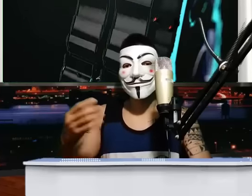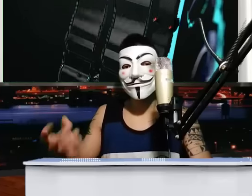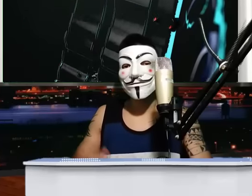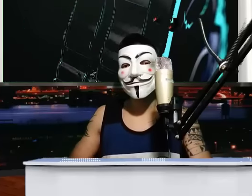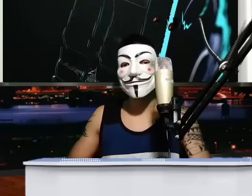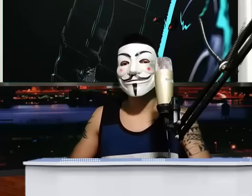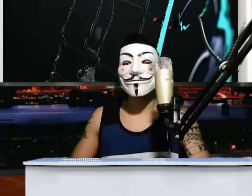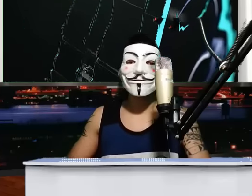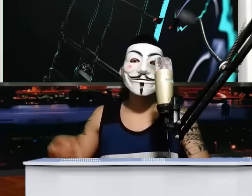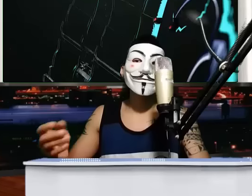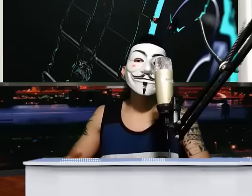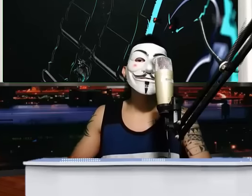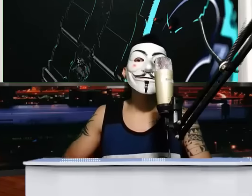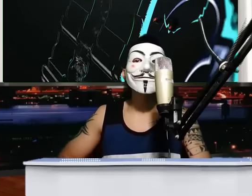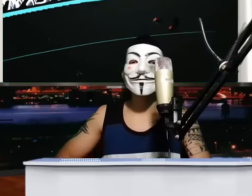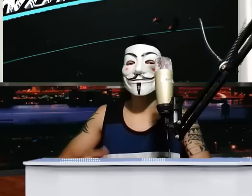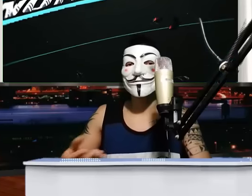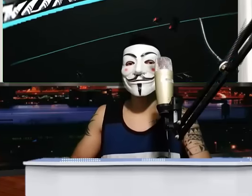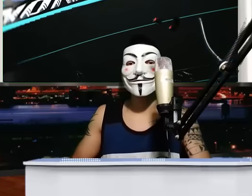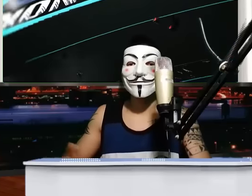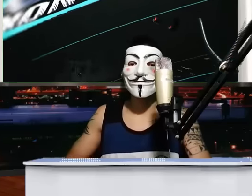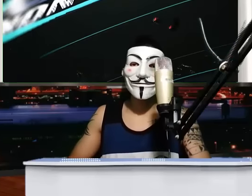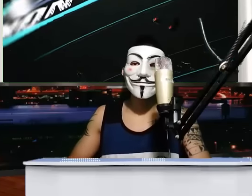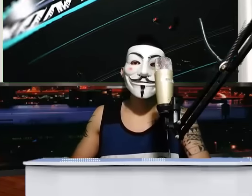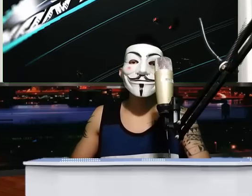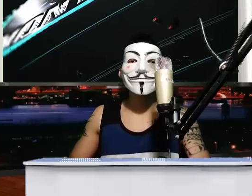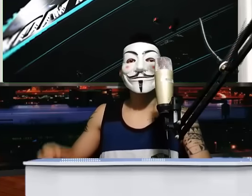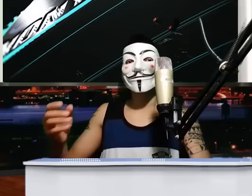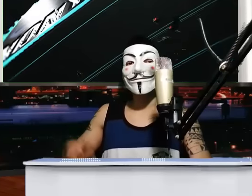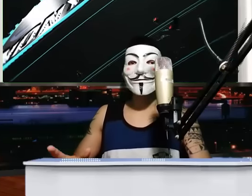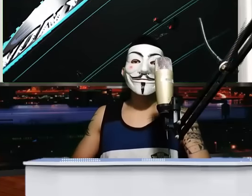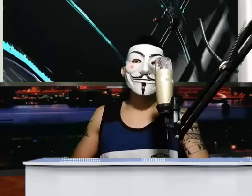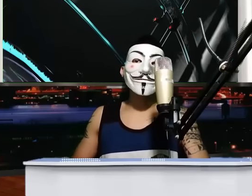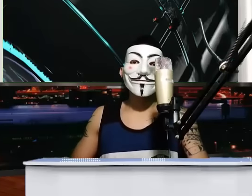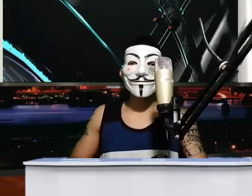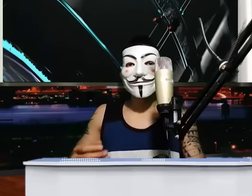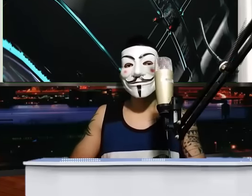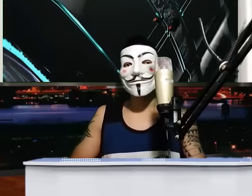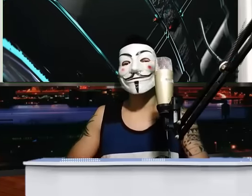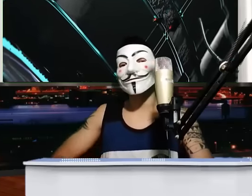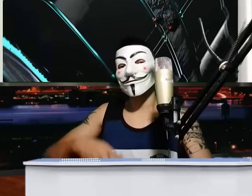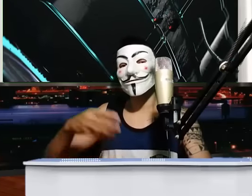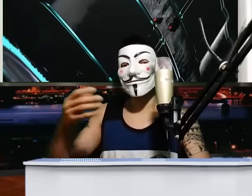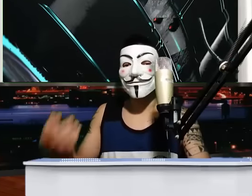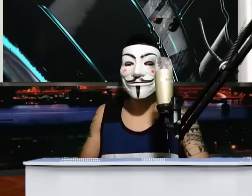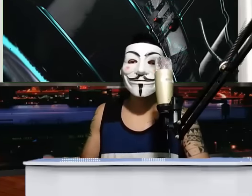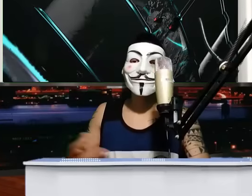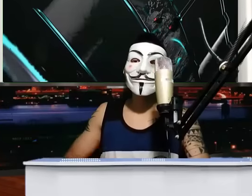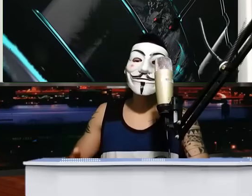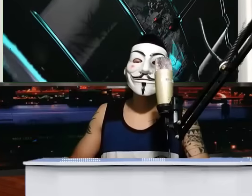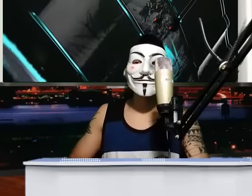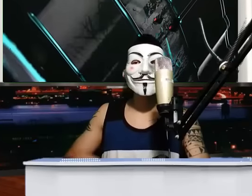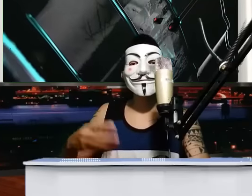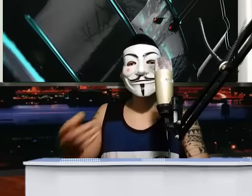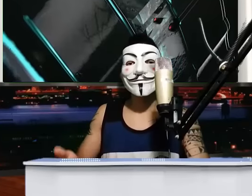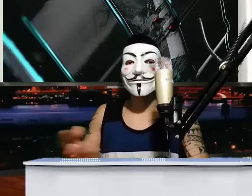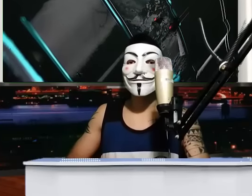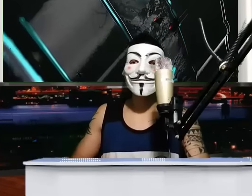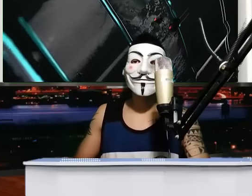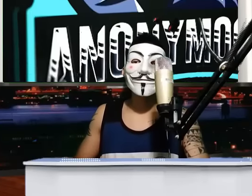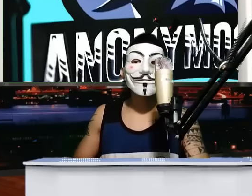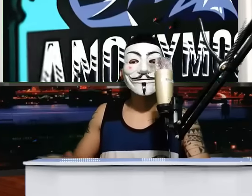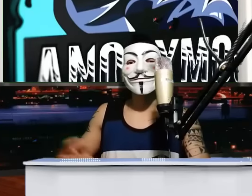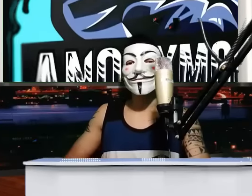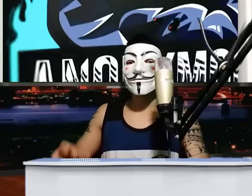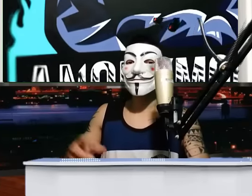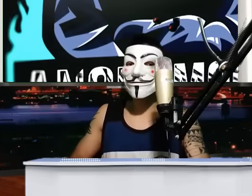tener ciertos conflictos y que todo no iba a salir a la perfección, pero por lo menos esa señora reconoció de que se hicieron bien